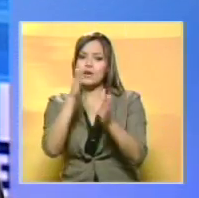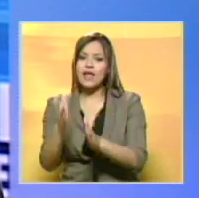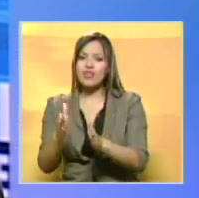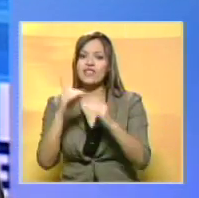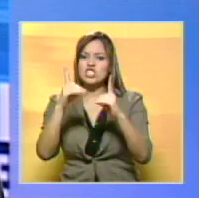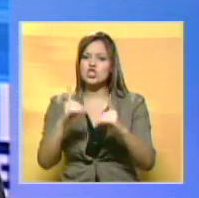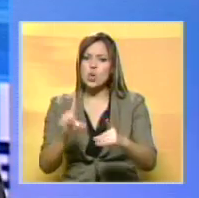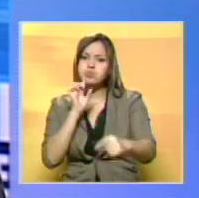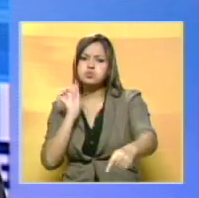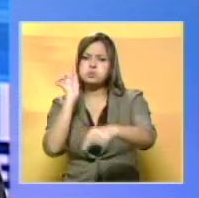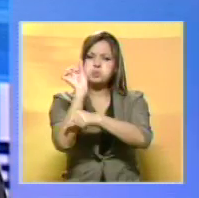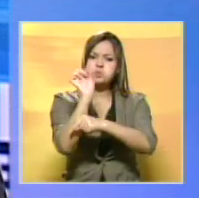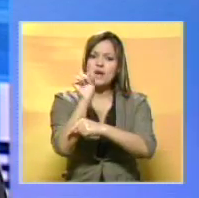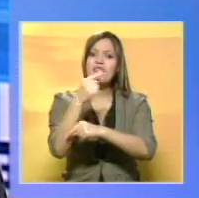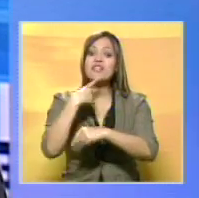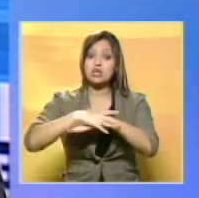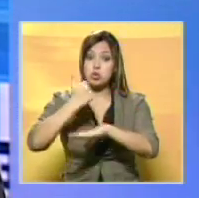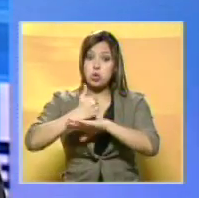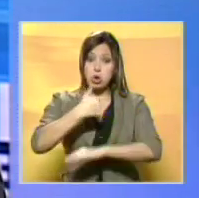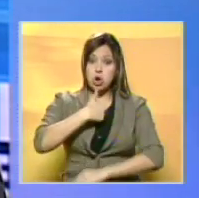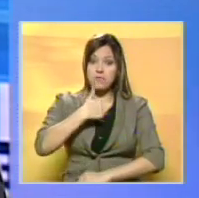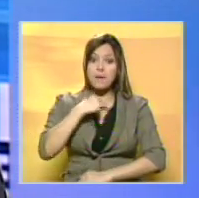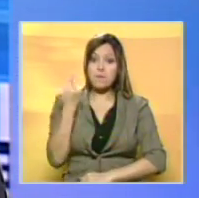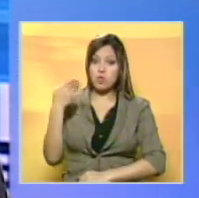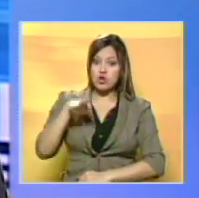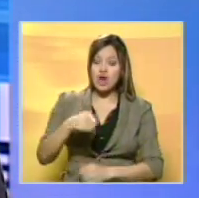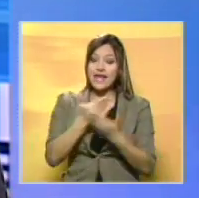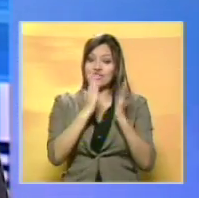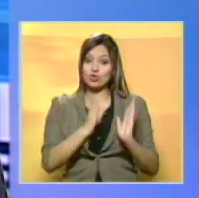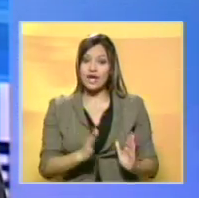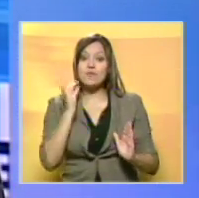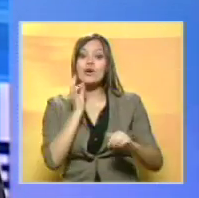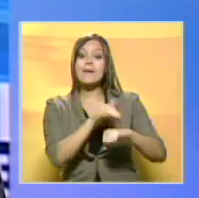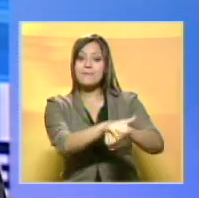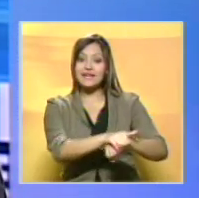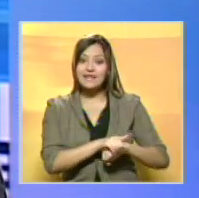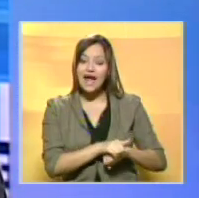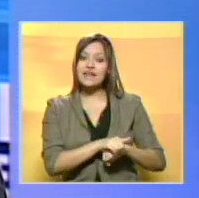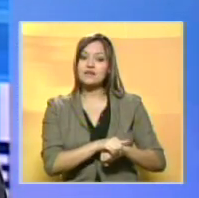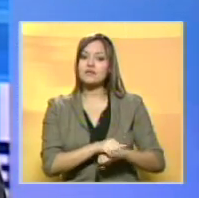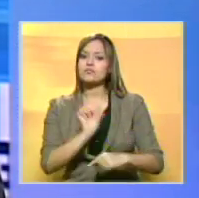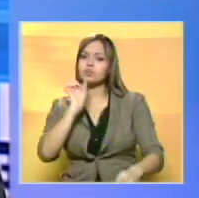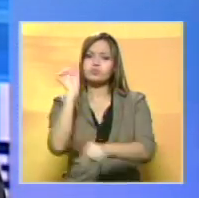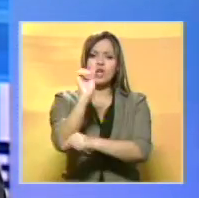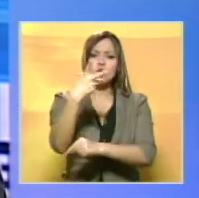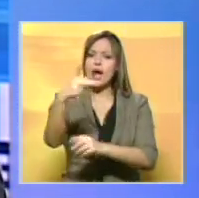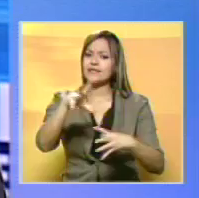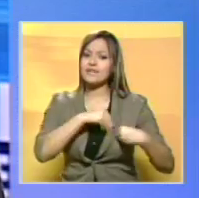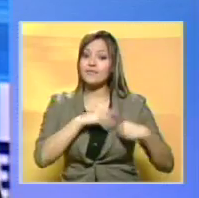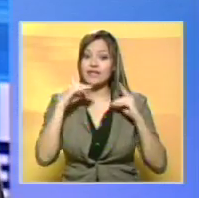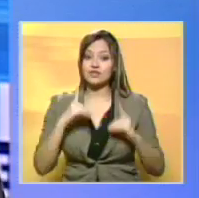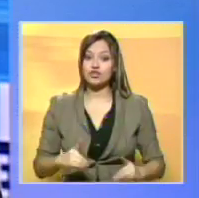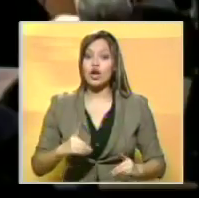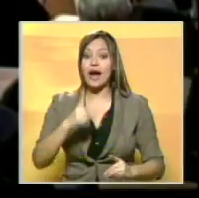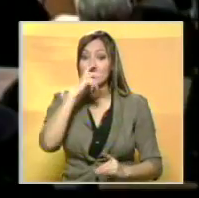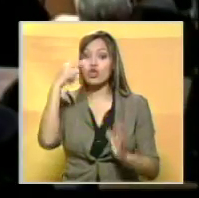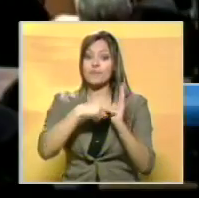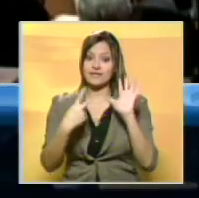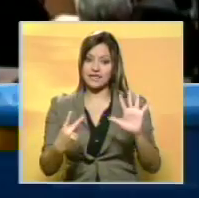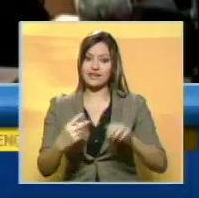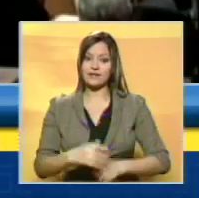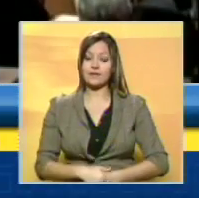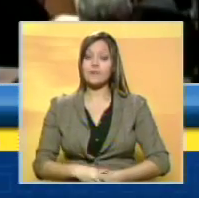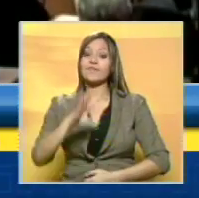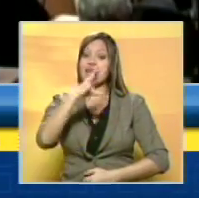Corte Florenciana que los declaró culpables por la muerte de la estudiante británica Meredith Kerner en 2007. Una corte